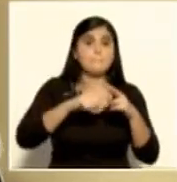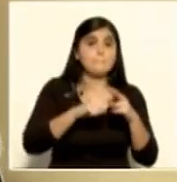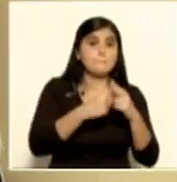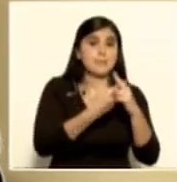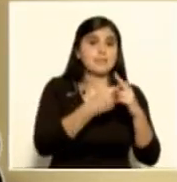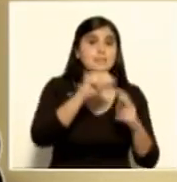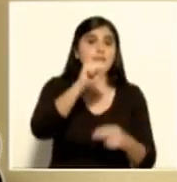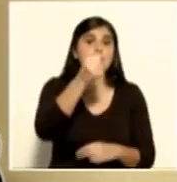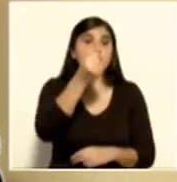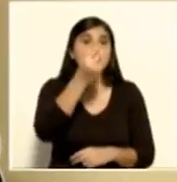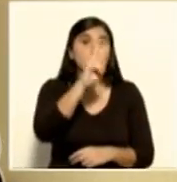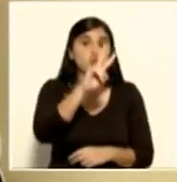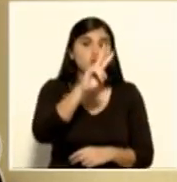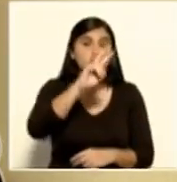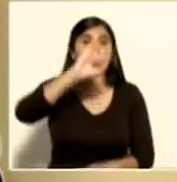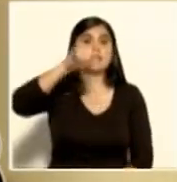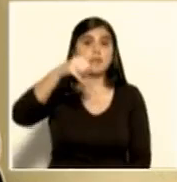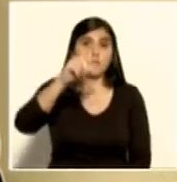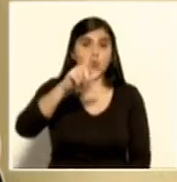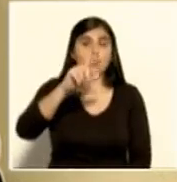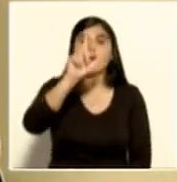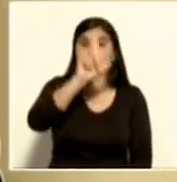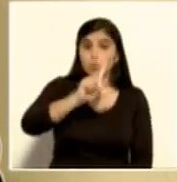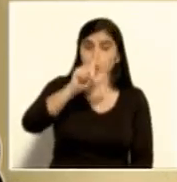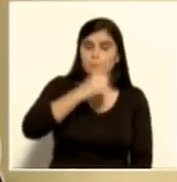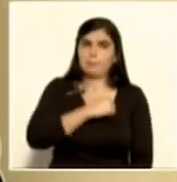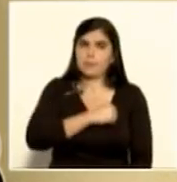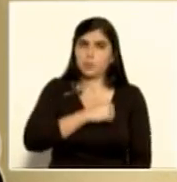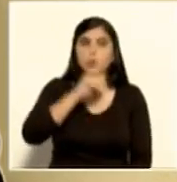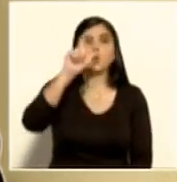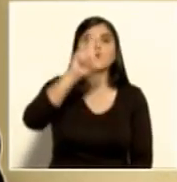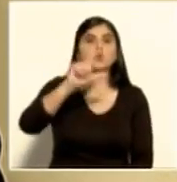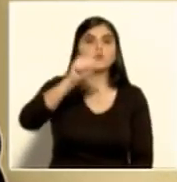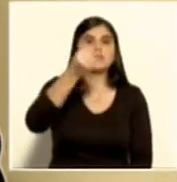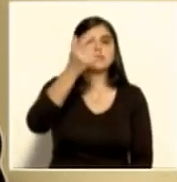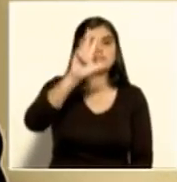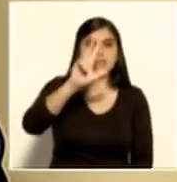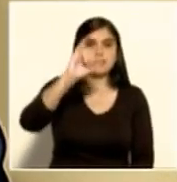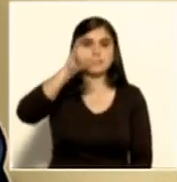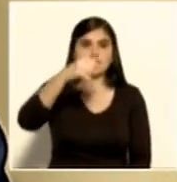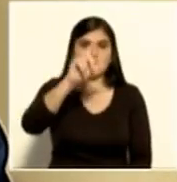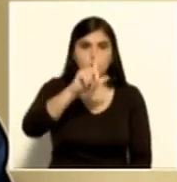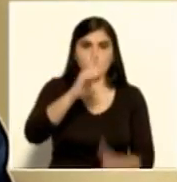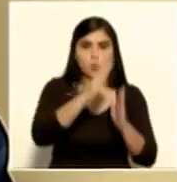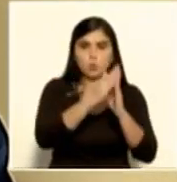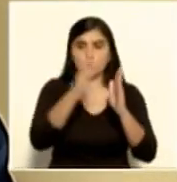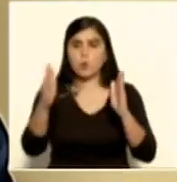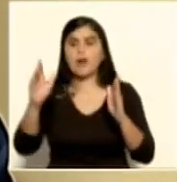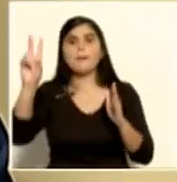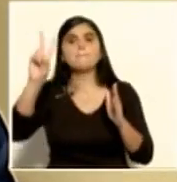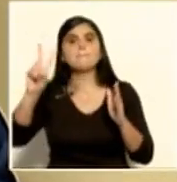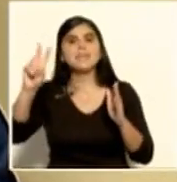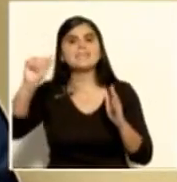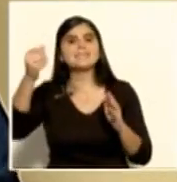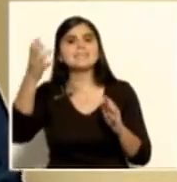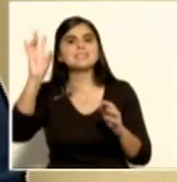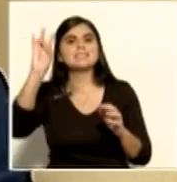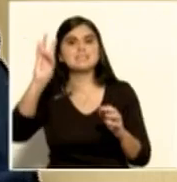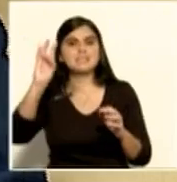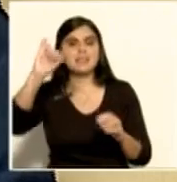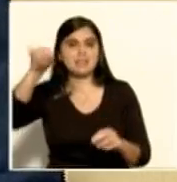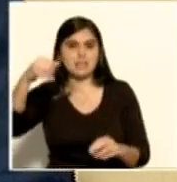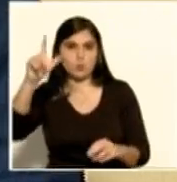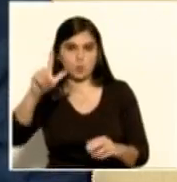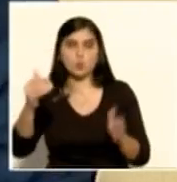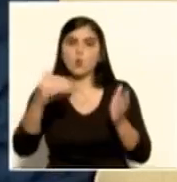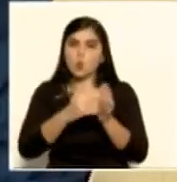del del lunes 13 de julio al viernes 17 de julio.